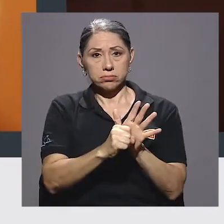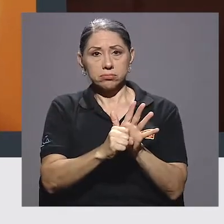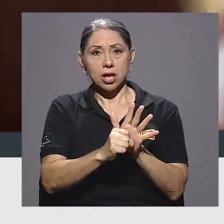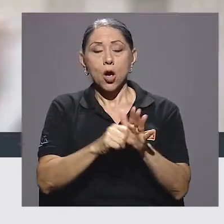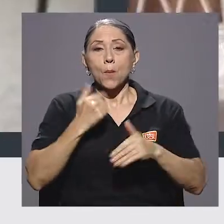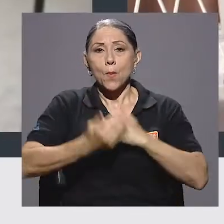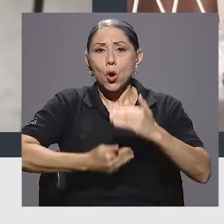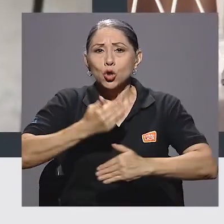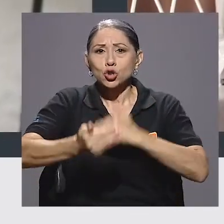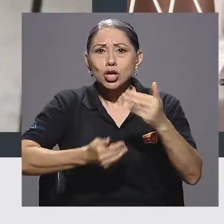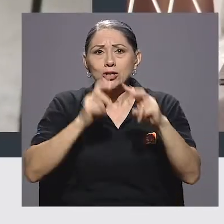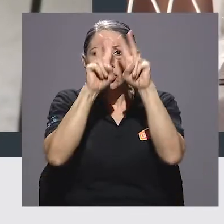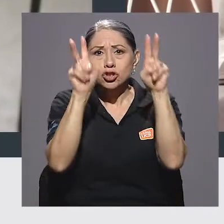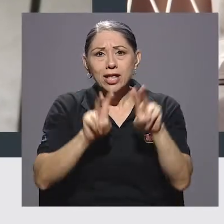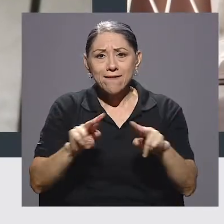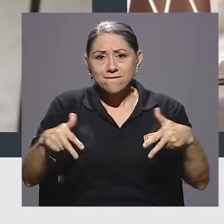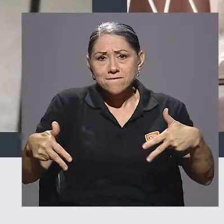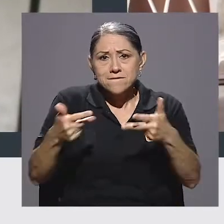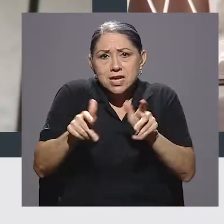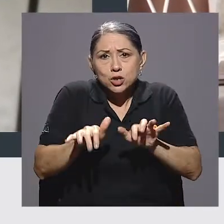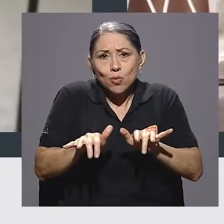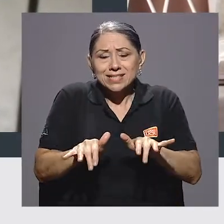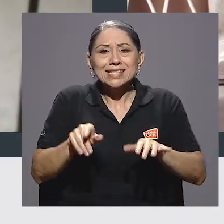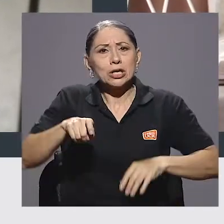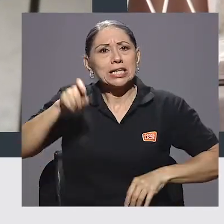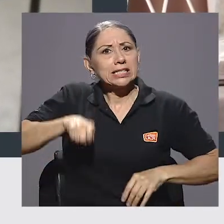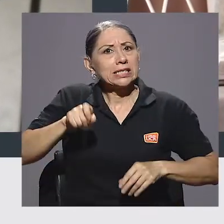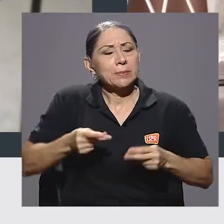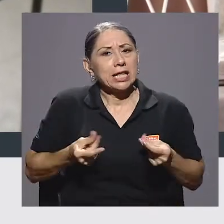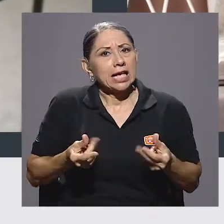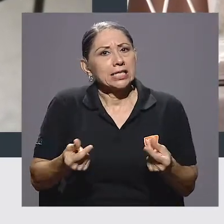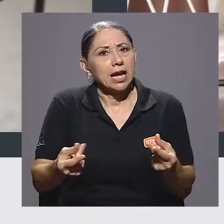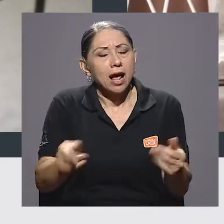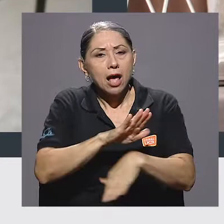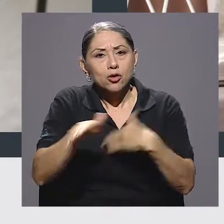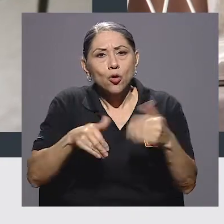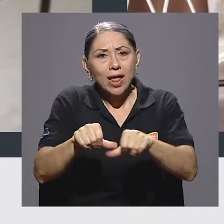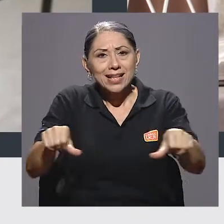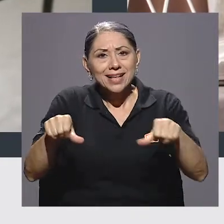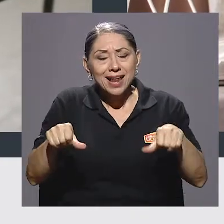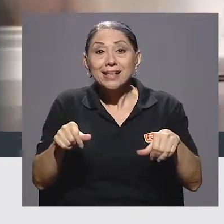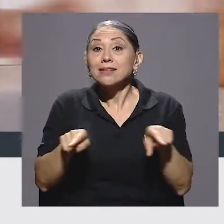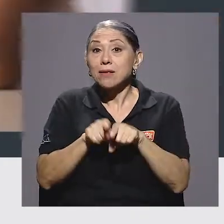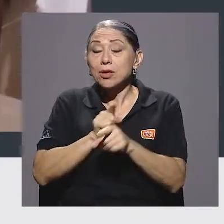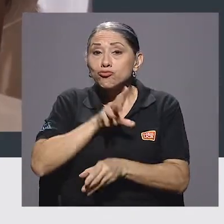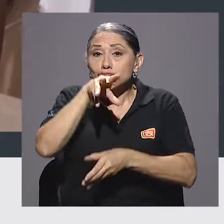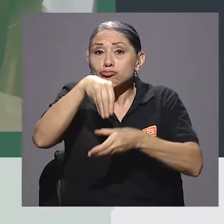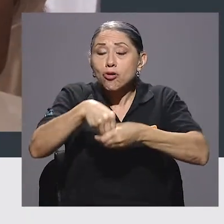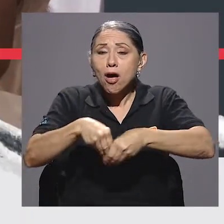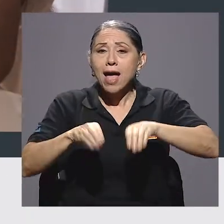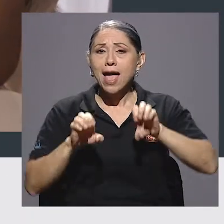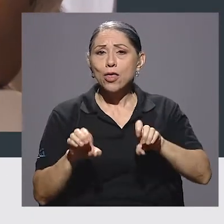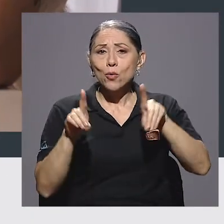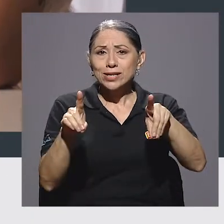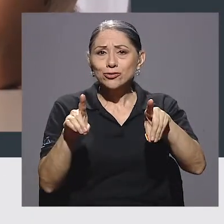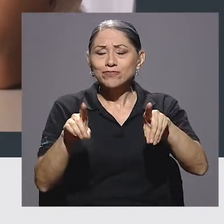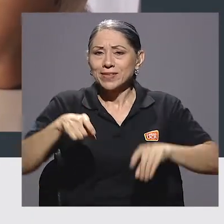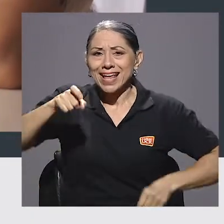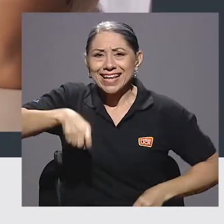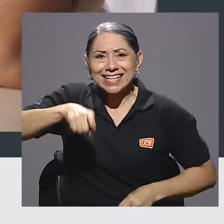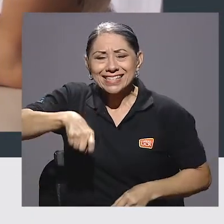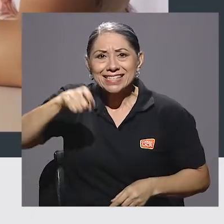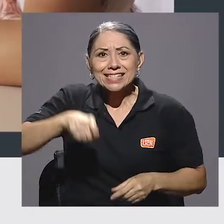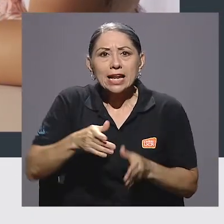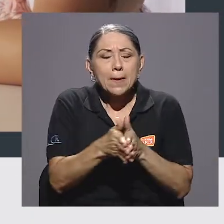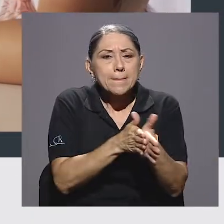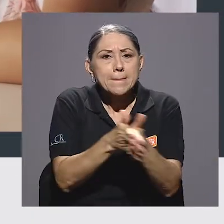del COVID-19, los procesos de virtualización se han visto necesariamente acelerados en todas las áreas, incluida la educación. Ha